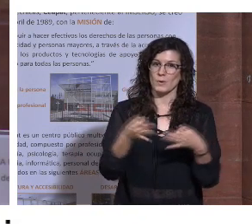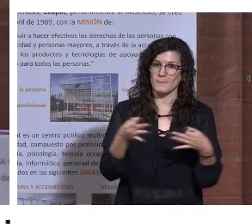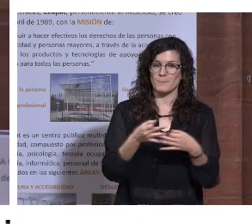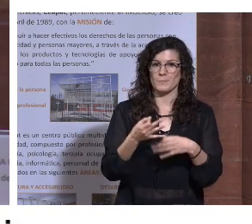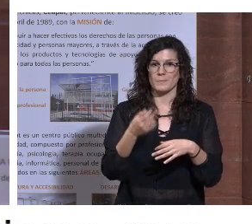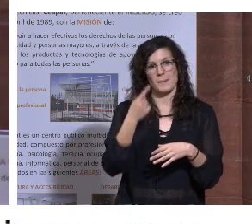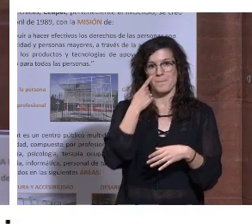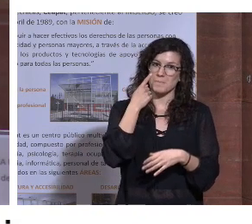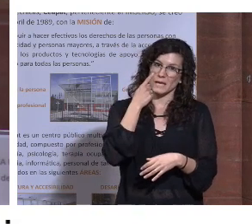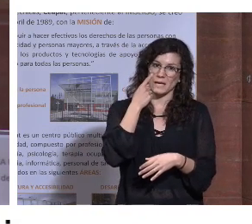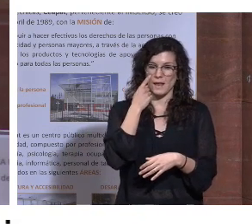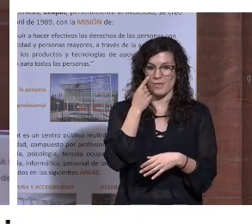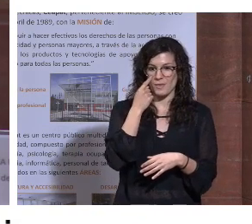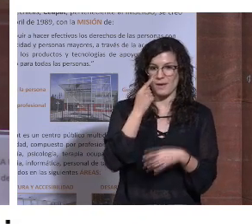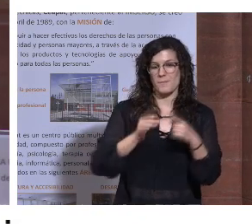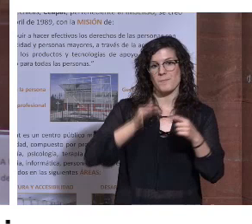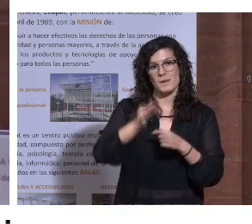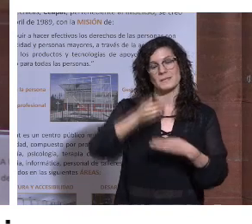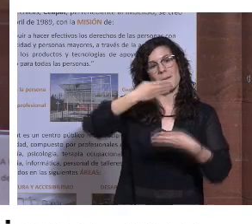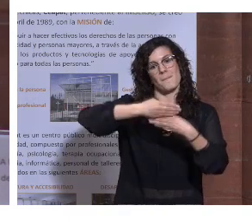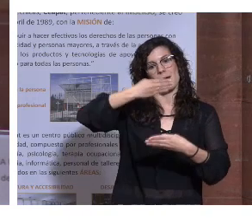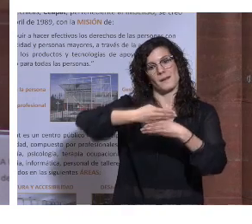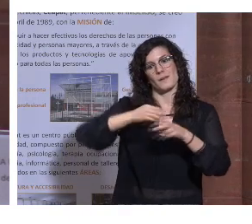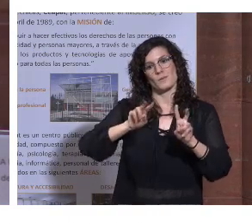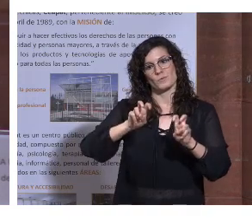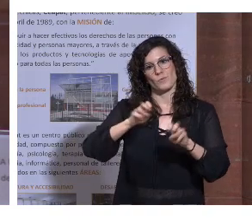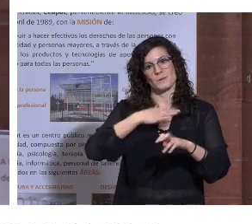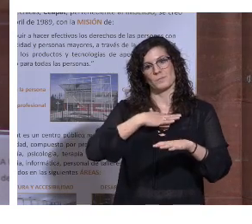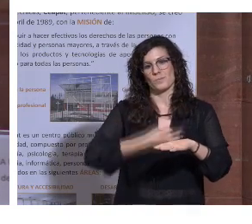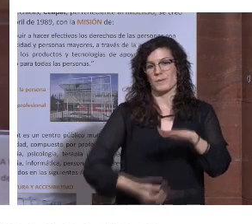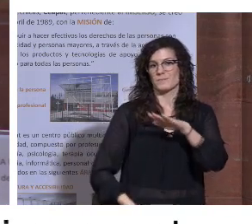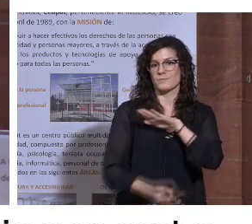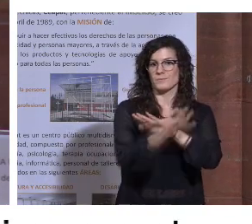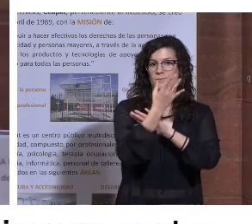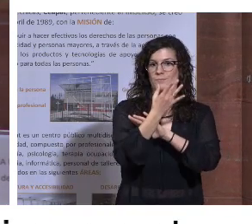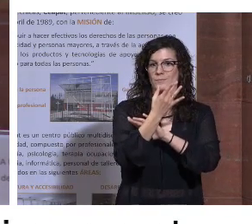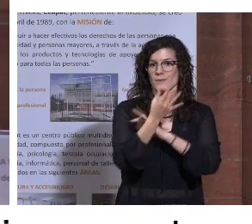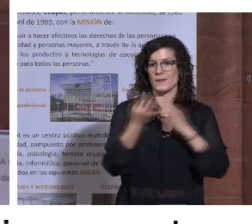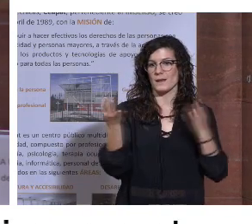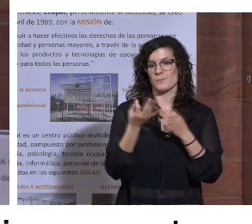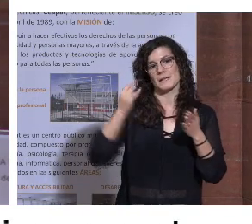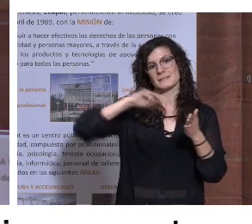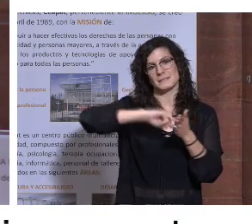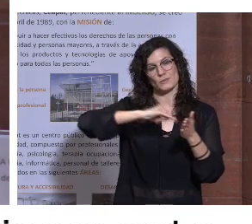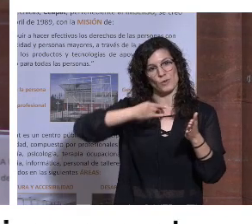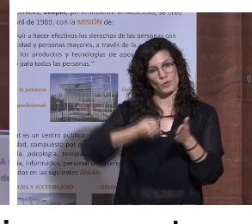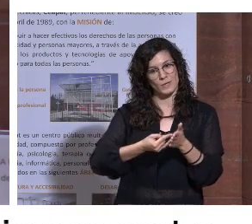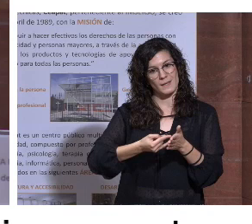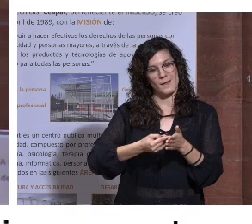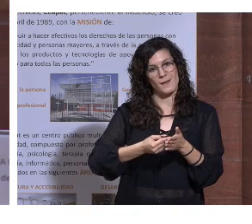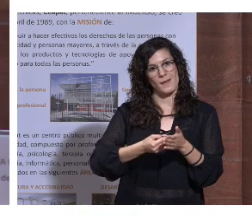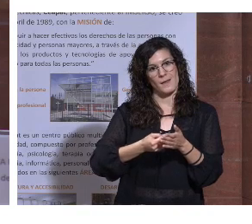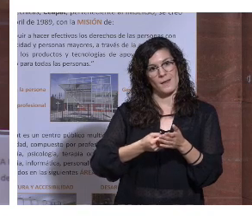y sobre las nuevas barreras que pueden surgir precisamente en la aplicación de la tecnología y en concreto